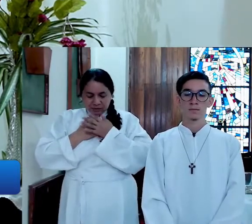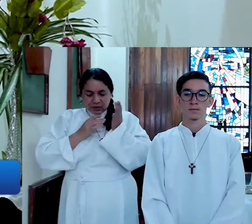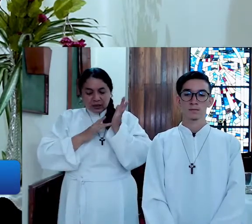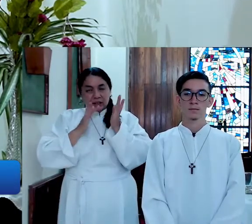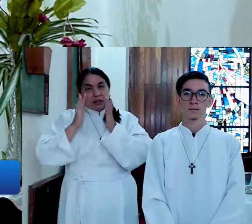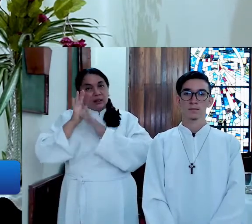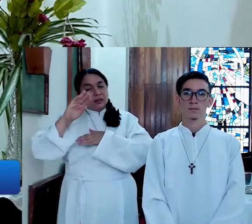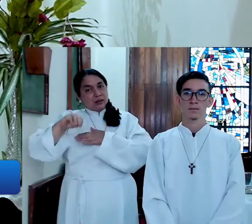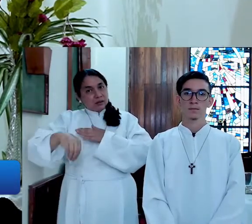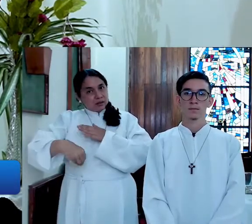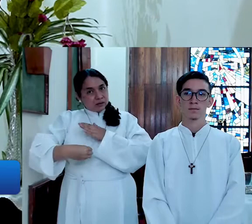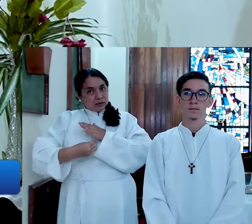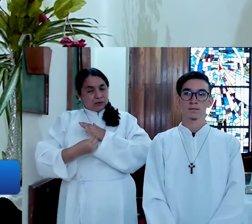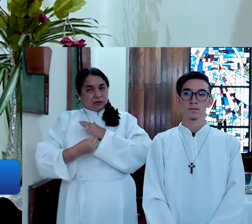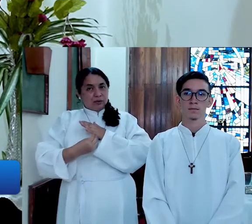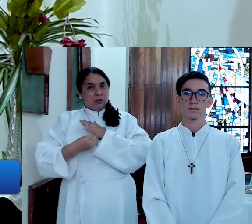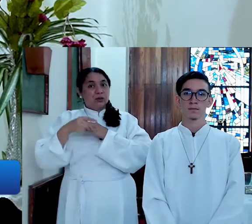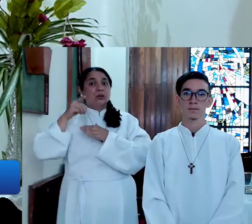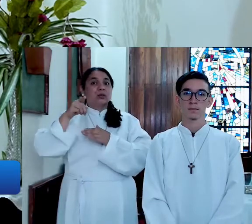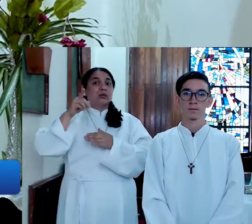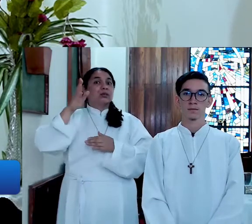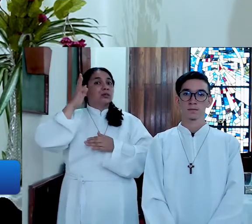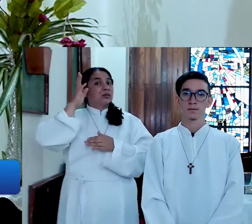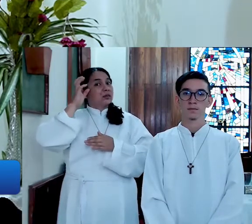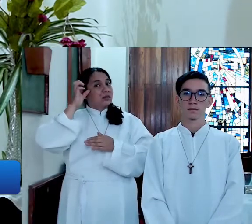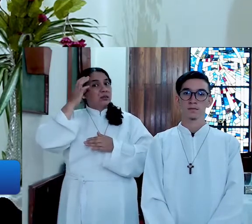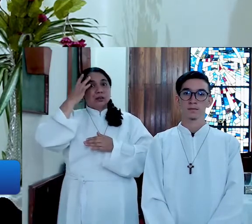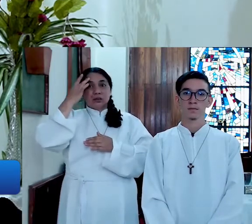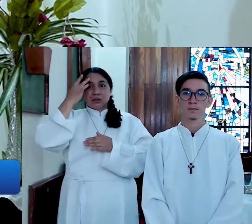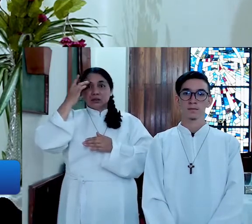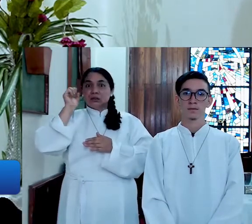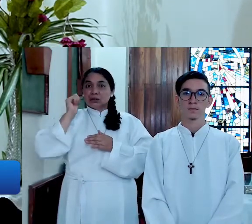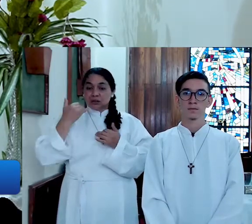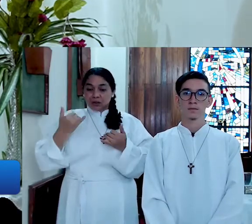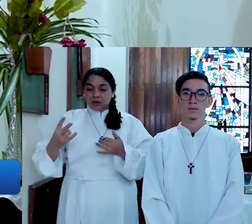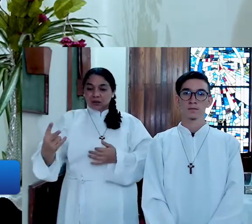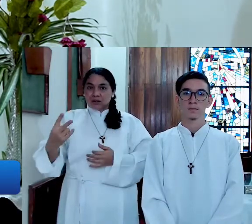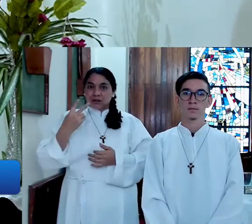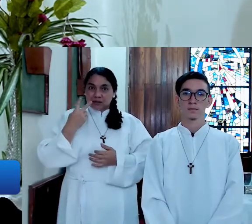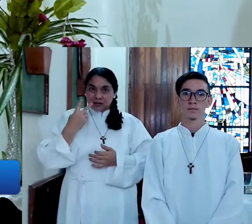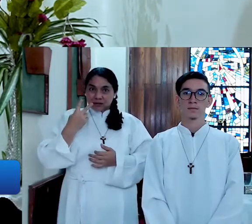Jesús añadió: «Tú crees porque me has visto.